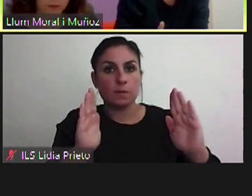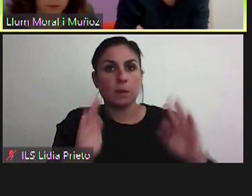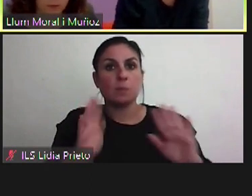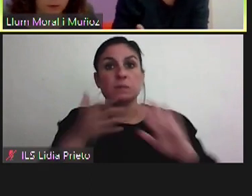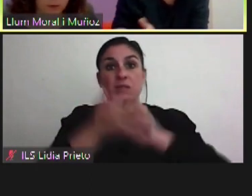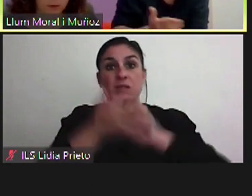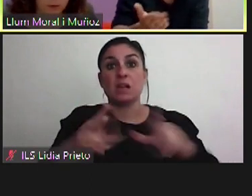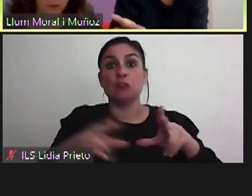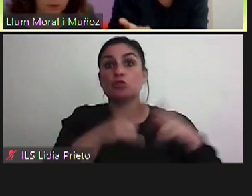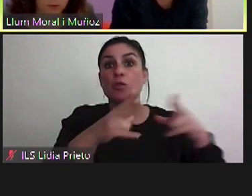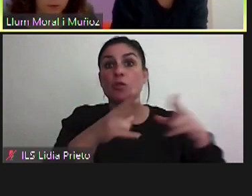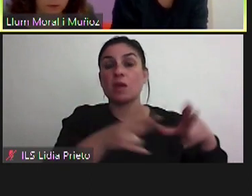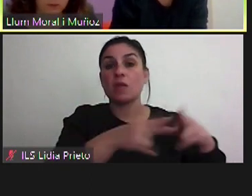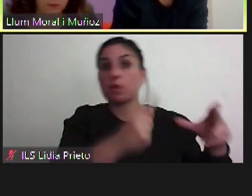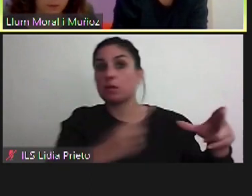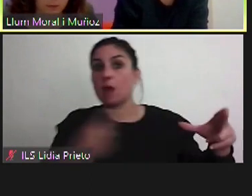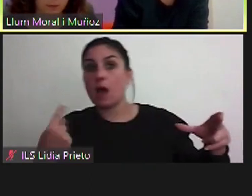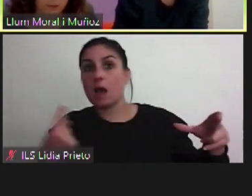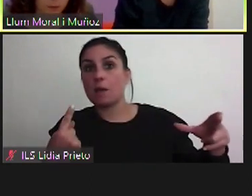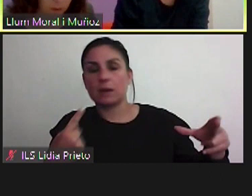nuestra sociedad porque no son un peligro.